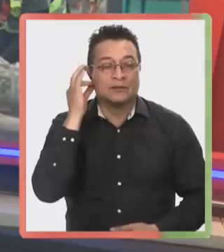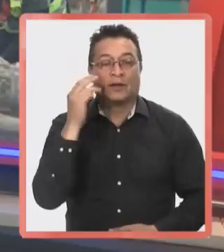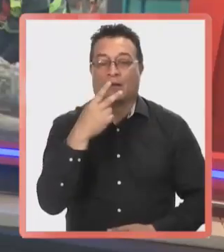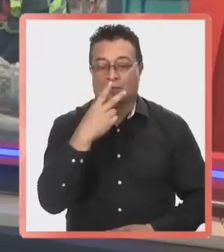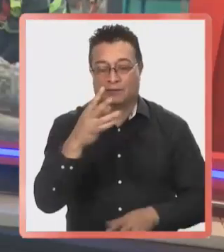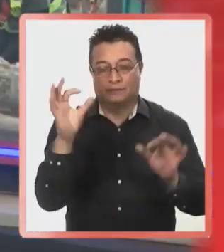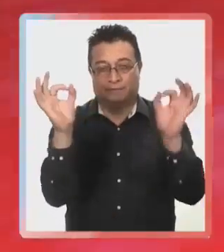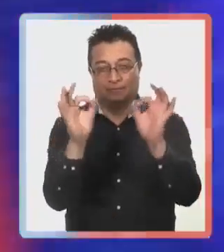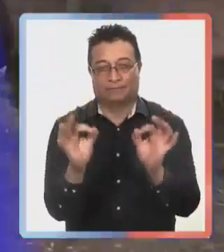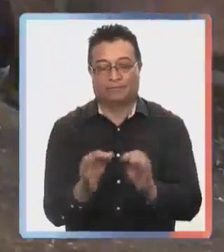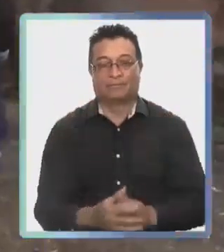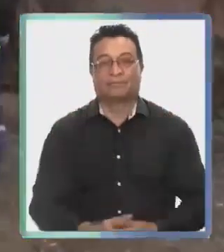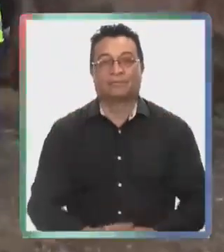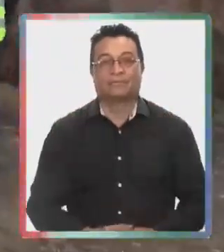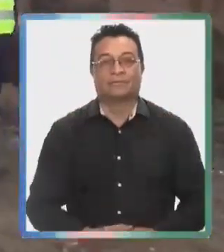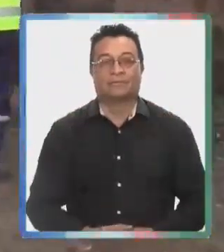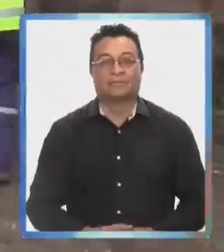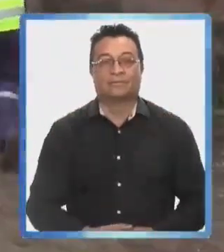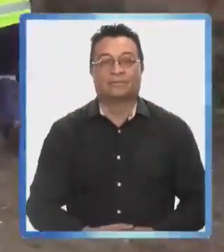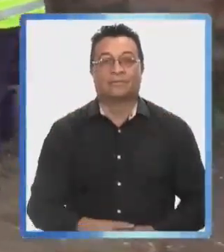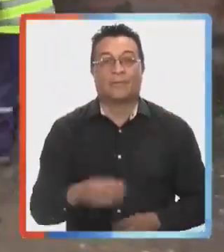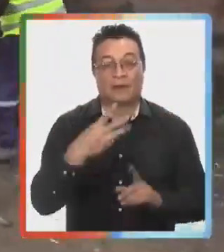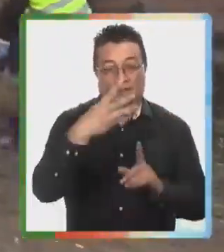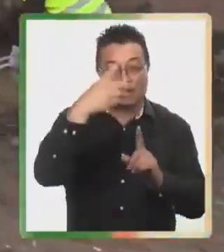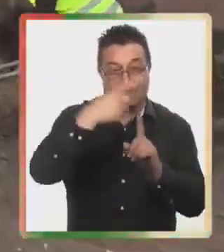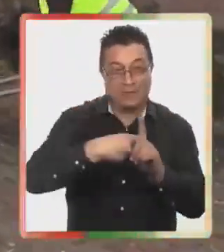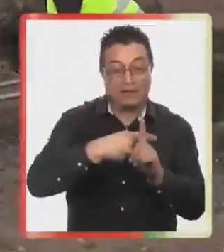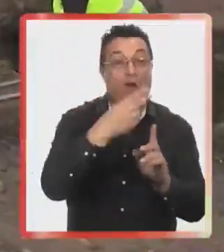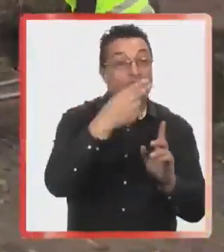nos explica. En el trimestre móvil